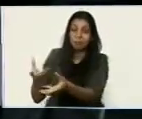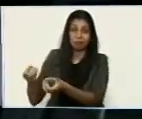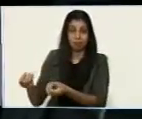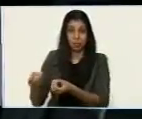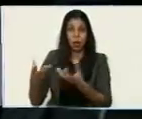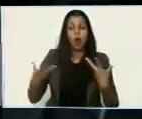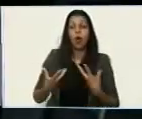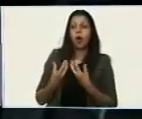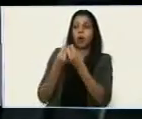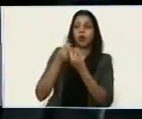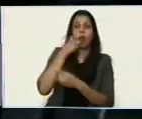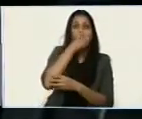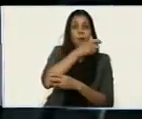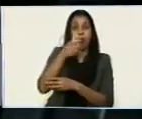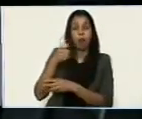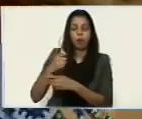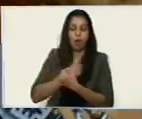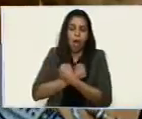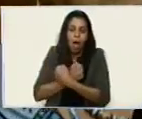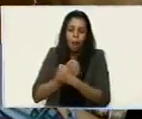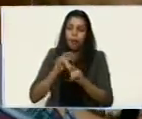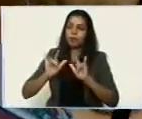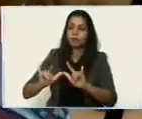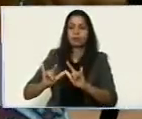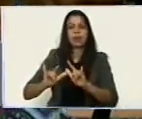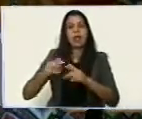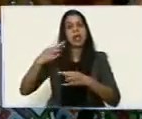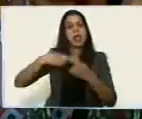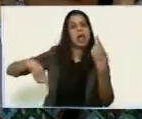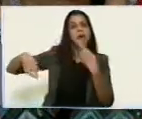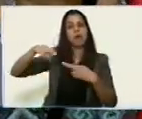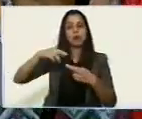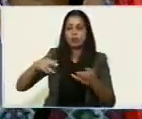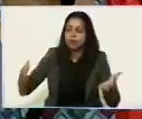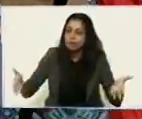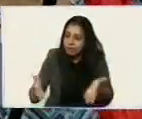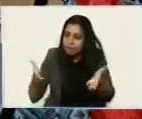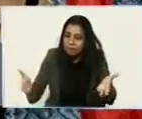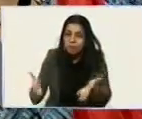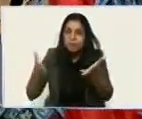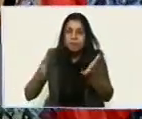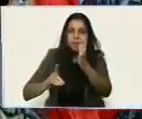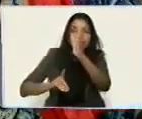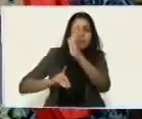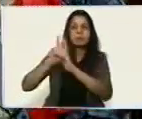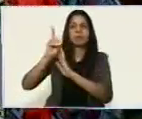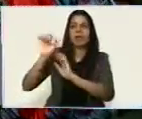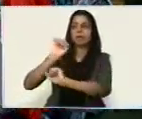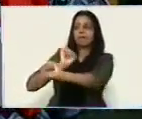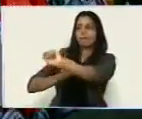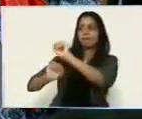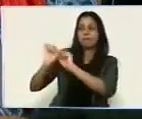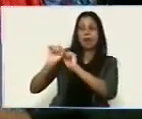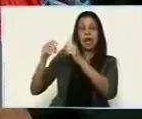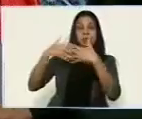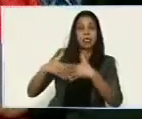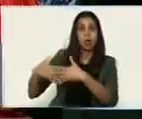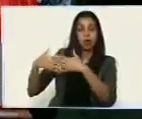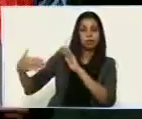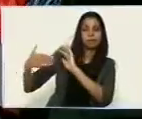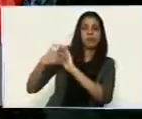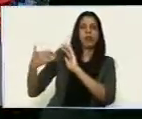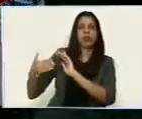el pueblo constituyente el proceso revolucionario bolivariano antiimperialista, socialista